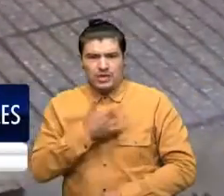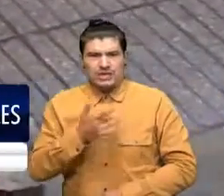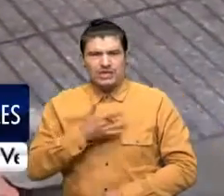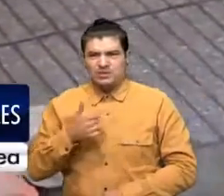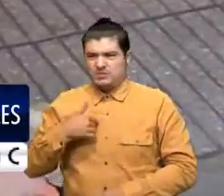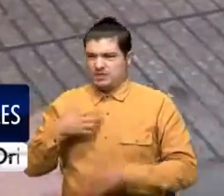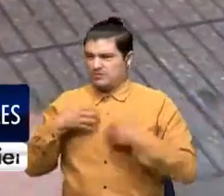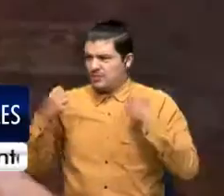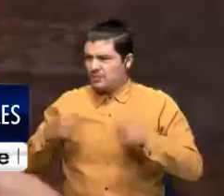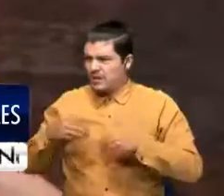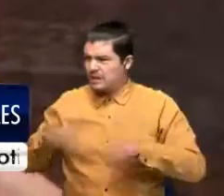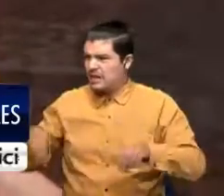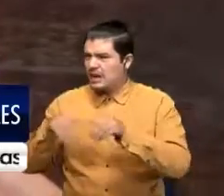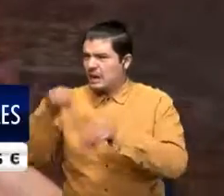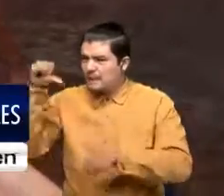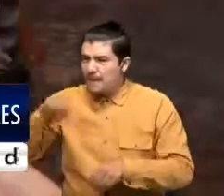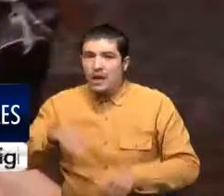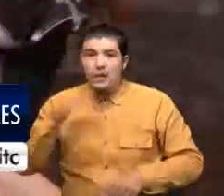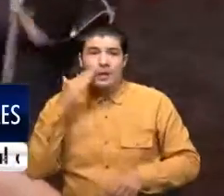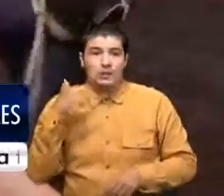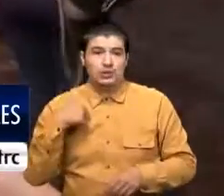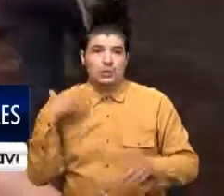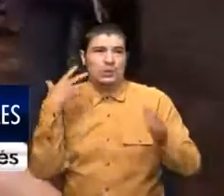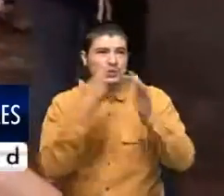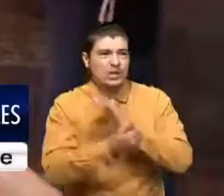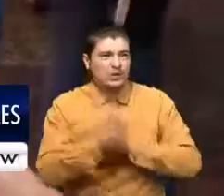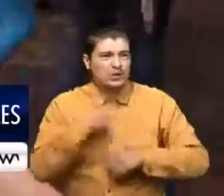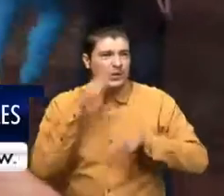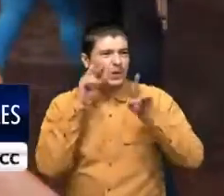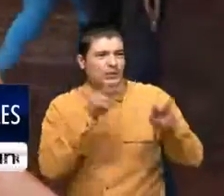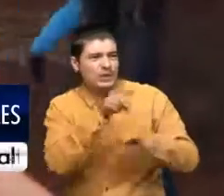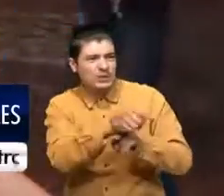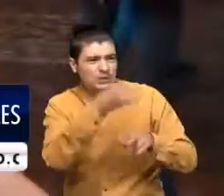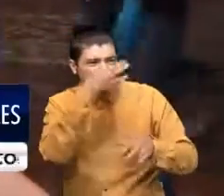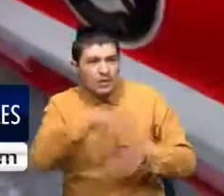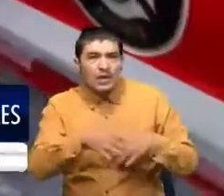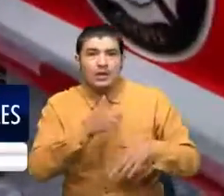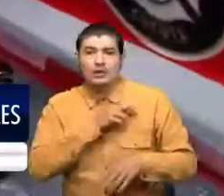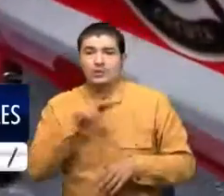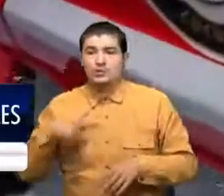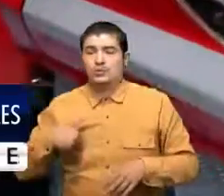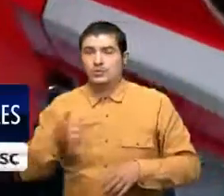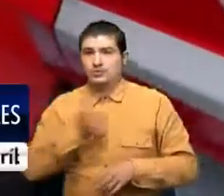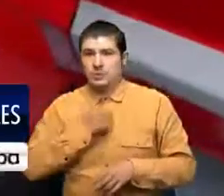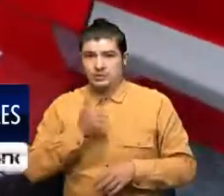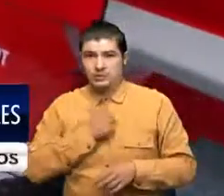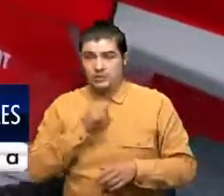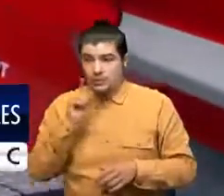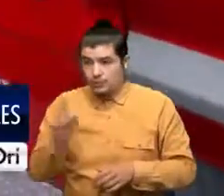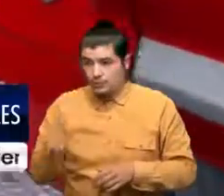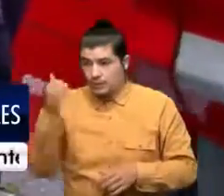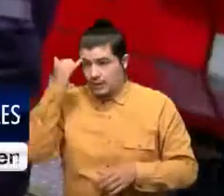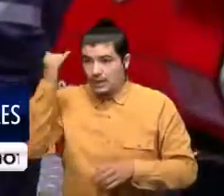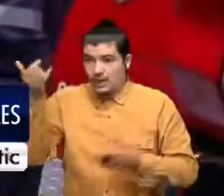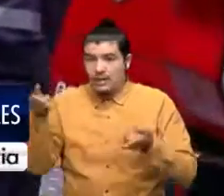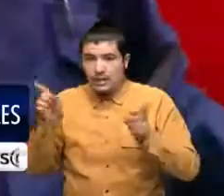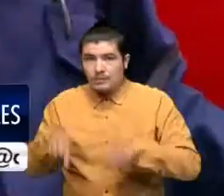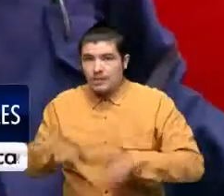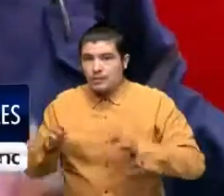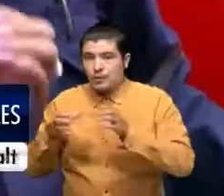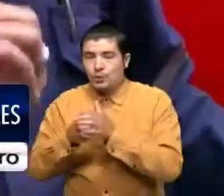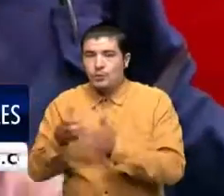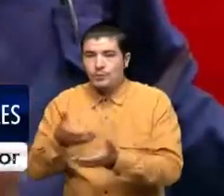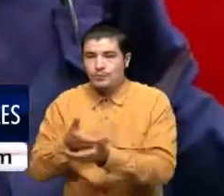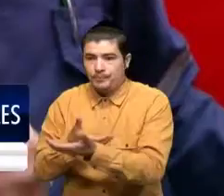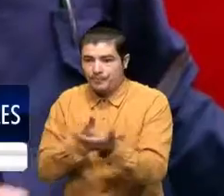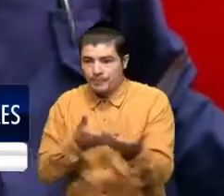mal porque yo cuando salgo veo todo ese montón de mugre sade porque por nosotros mismos a la iniciativa también se unió el cuerpo de bomberos de